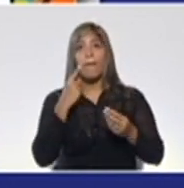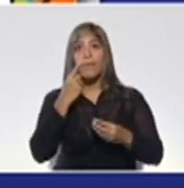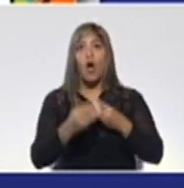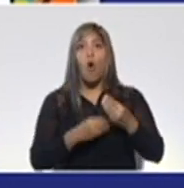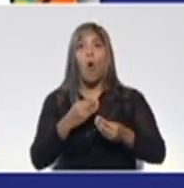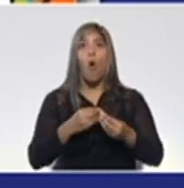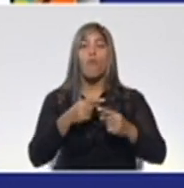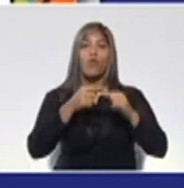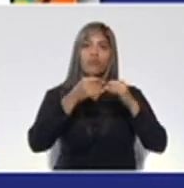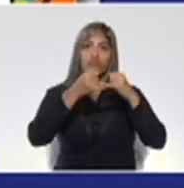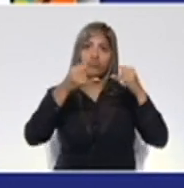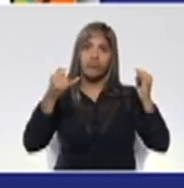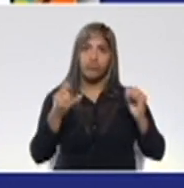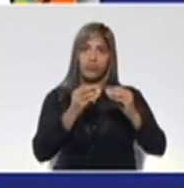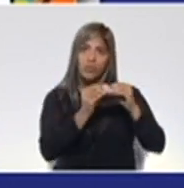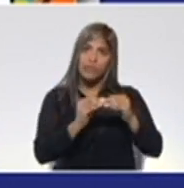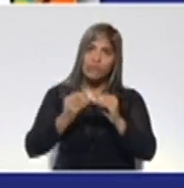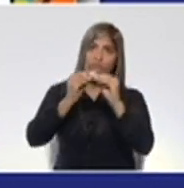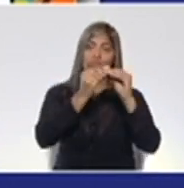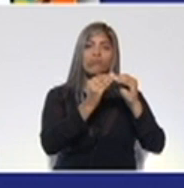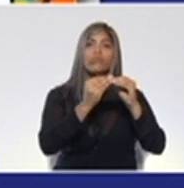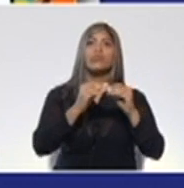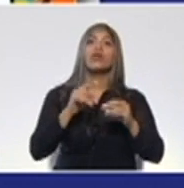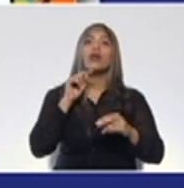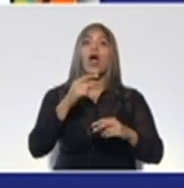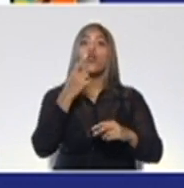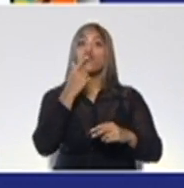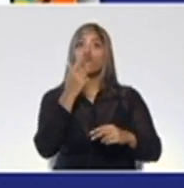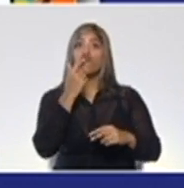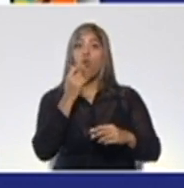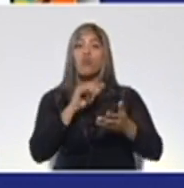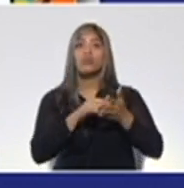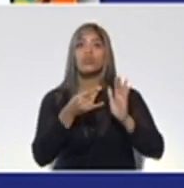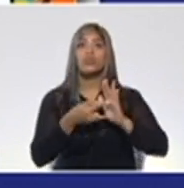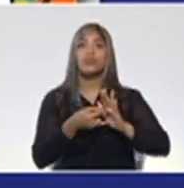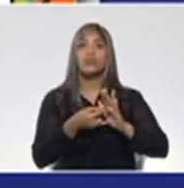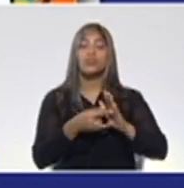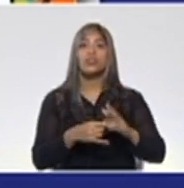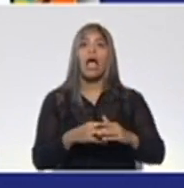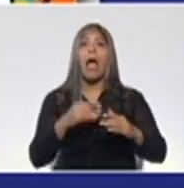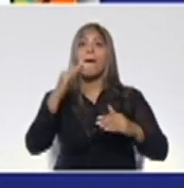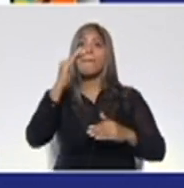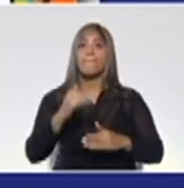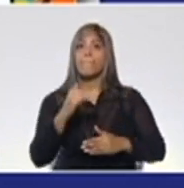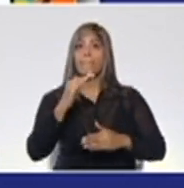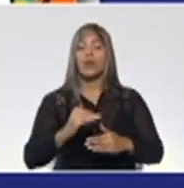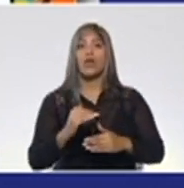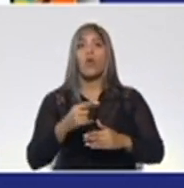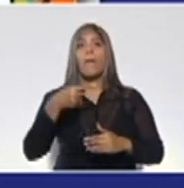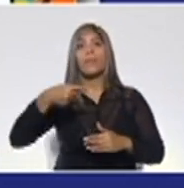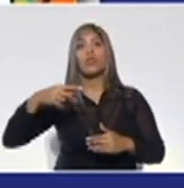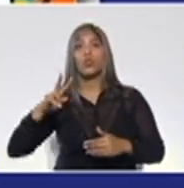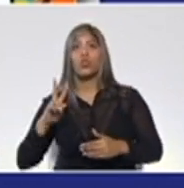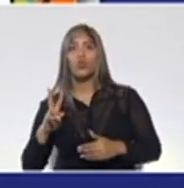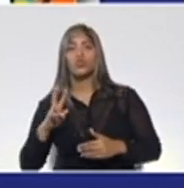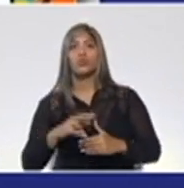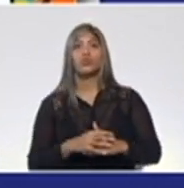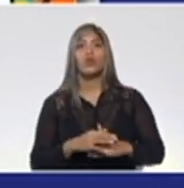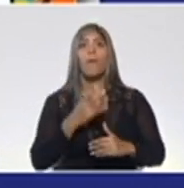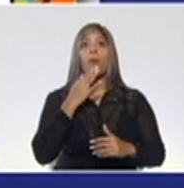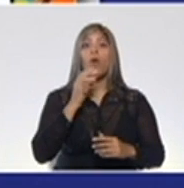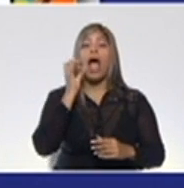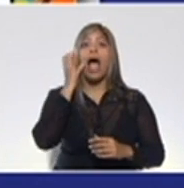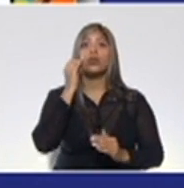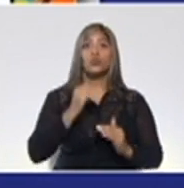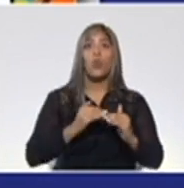recta numérica, obtendríamos la roja, los menores que menos 2, y la